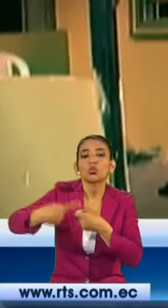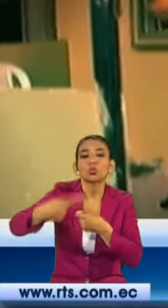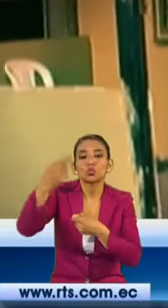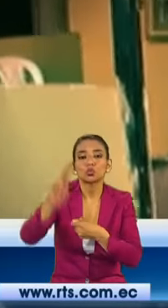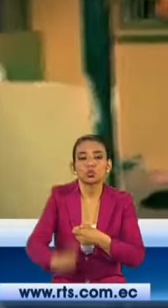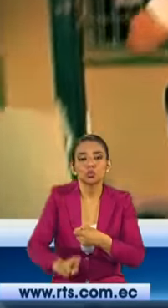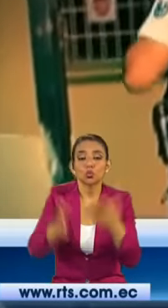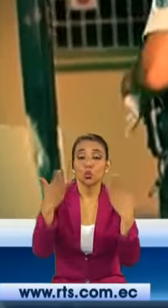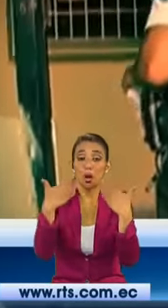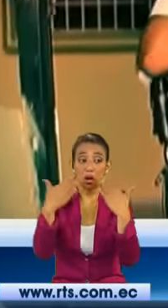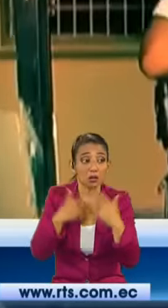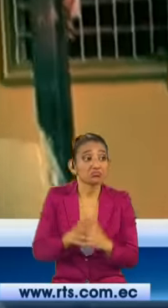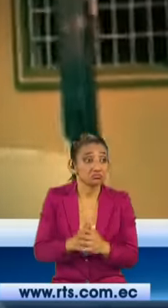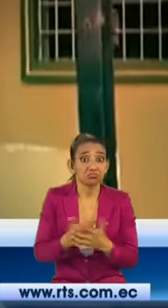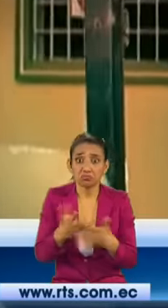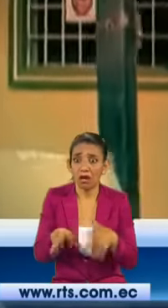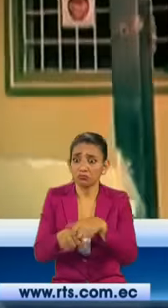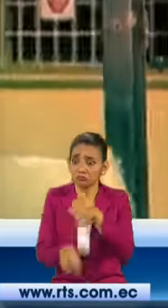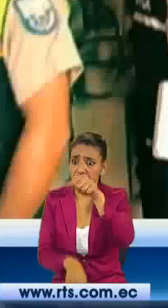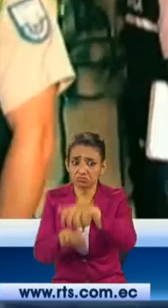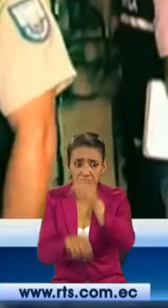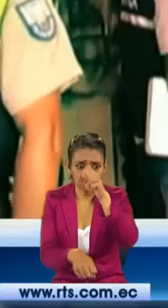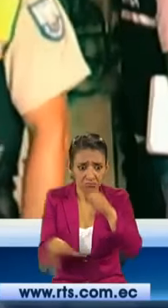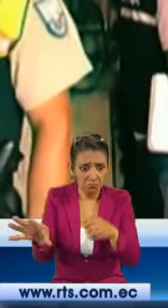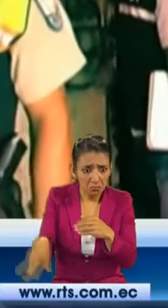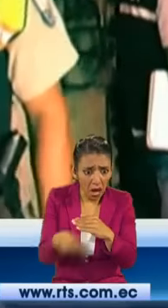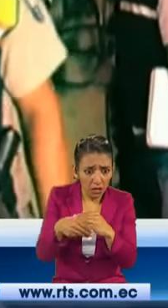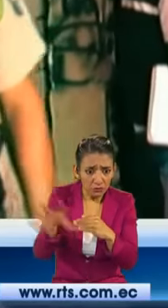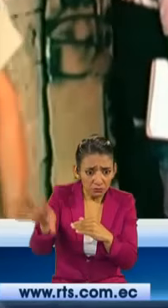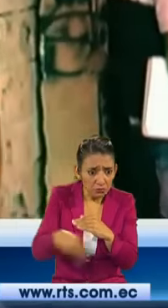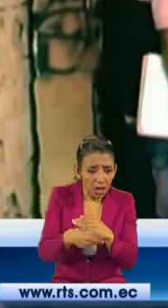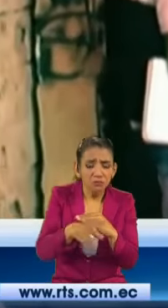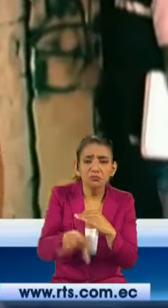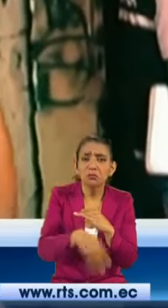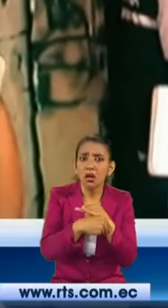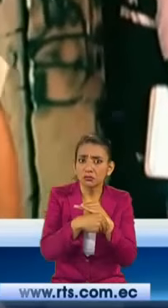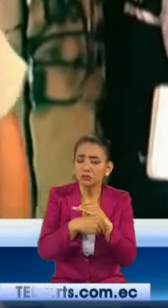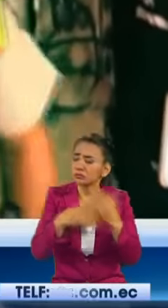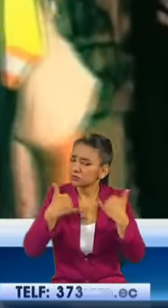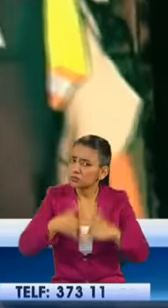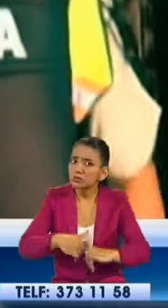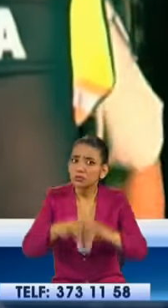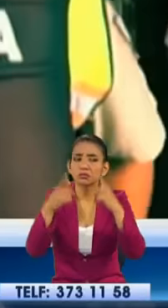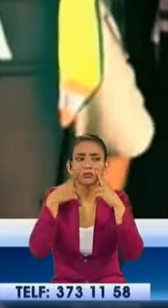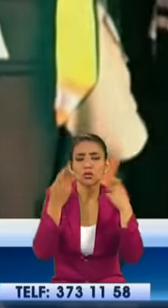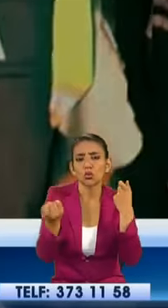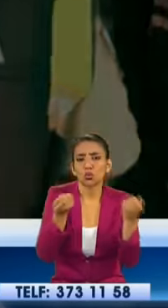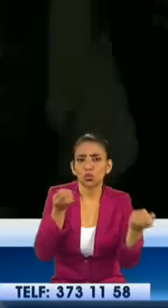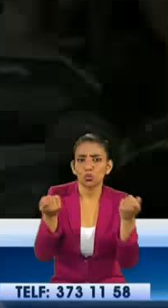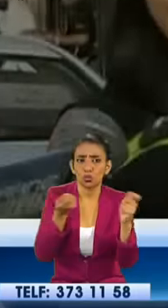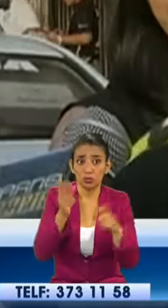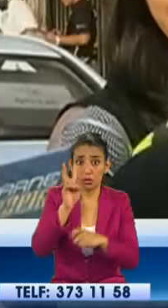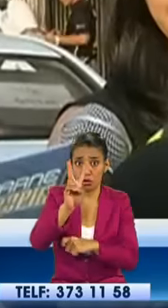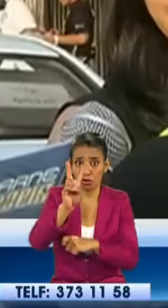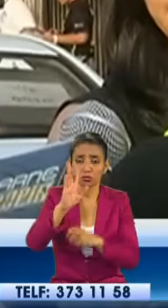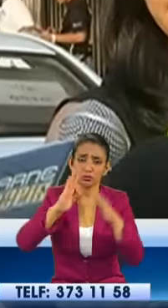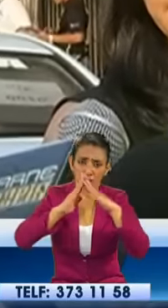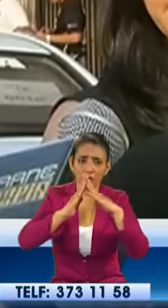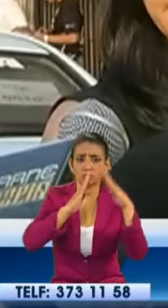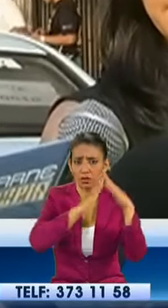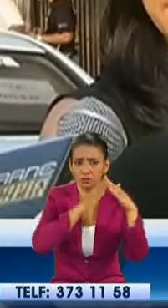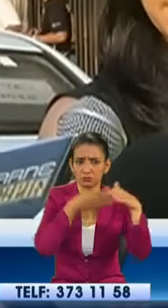donde se encontraron más petardos. Seguimos trabajando en los allanamientos, tuvimos 2 allanamientos más en este sector del